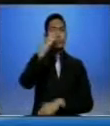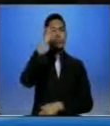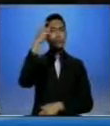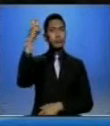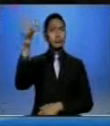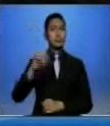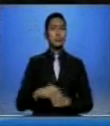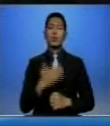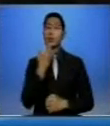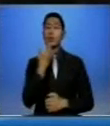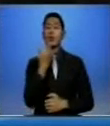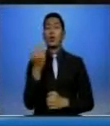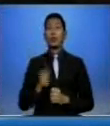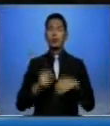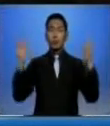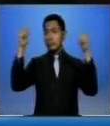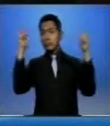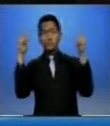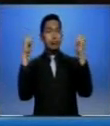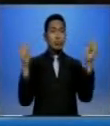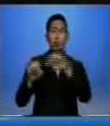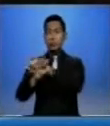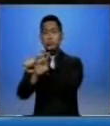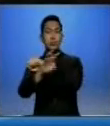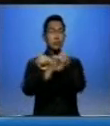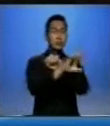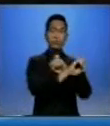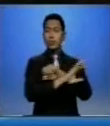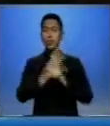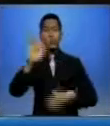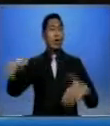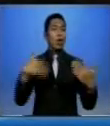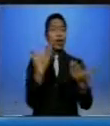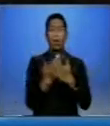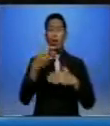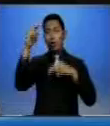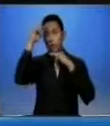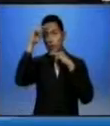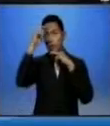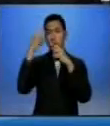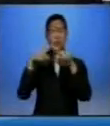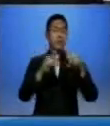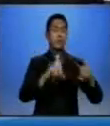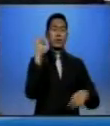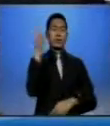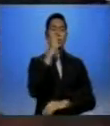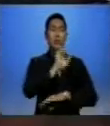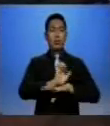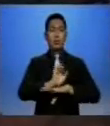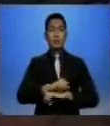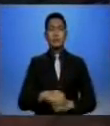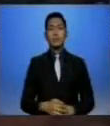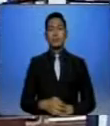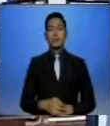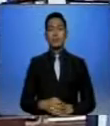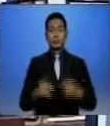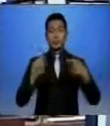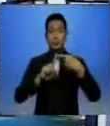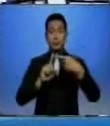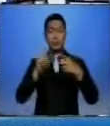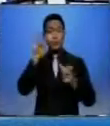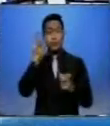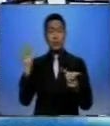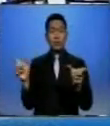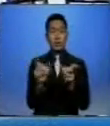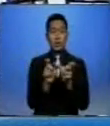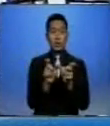campaña publicitaria que fue difundida a través de todos los medios a nivel nacional. El fiscal Galo Chiriboga hizo una reseña de la creación